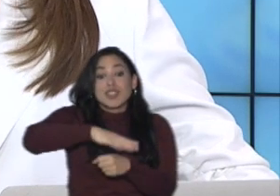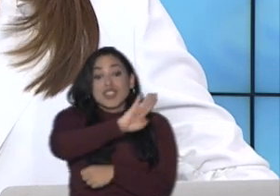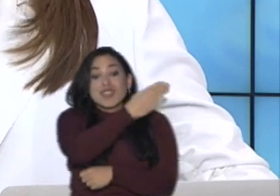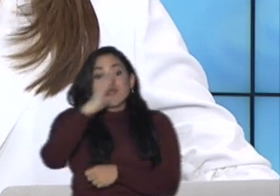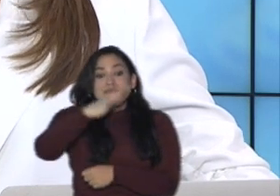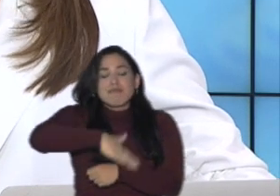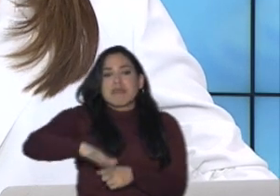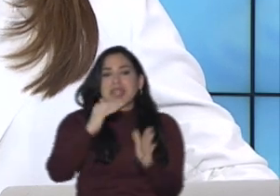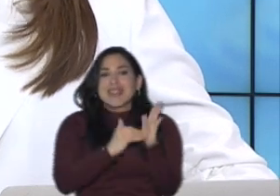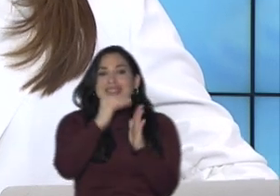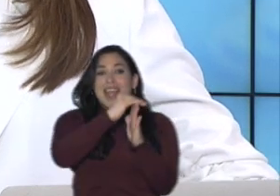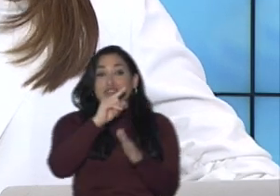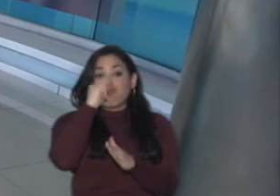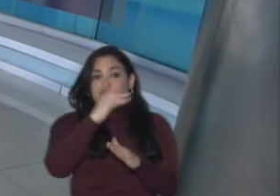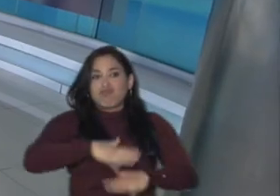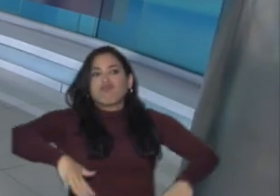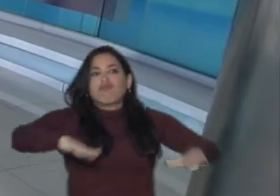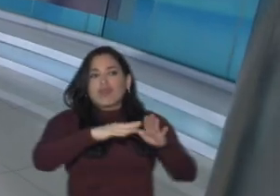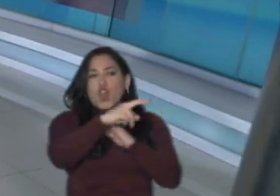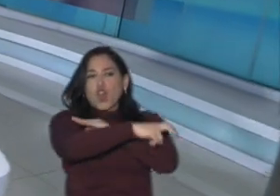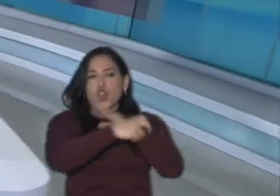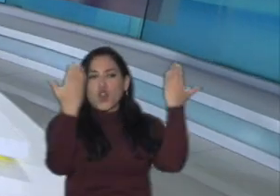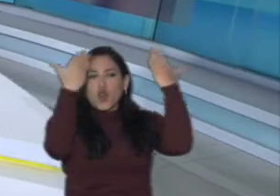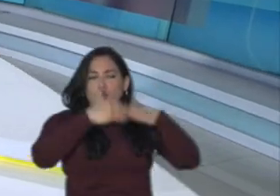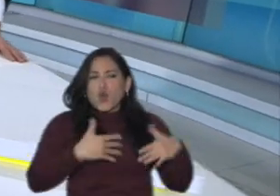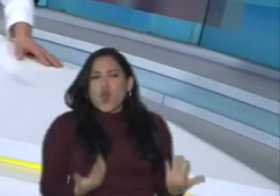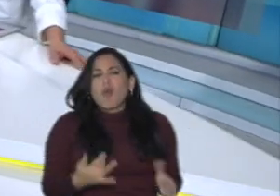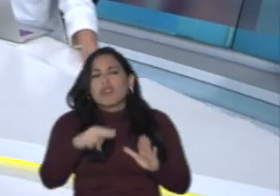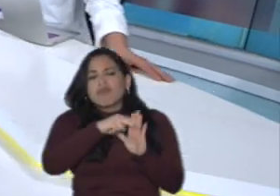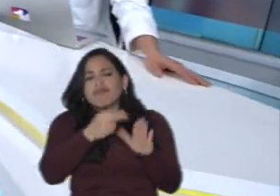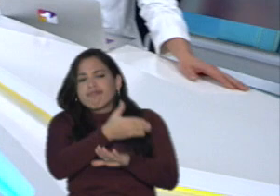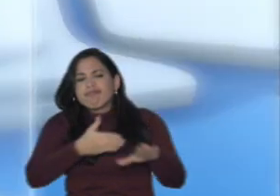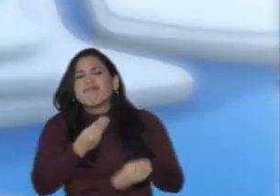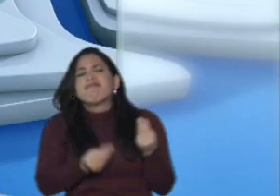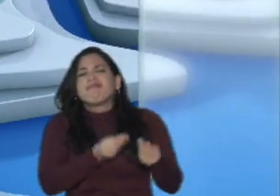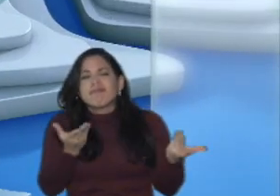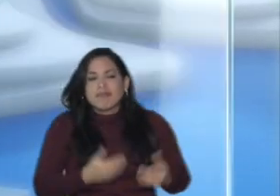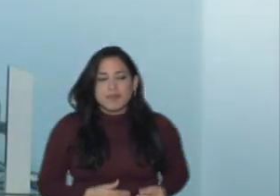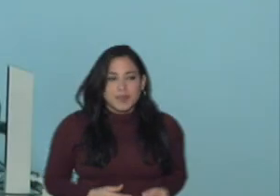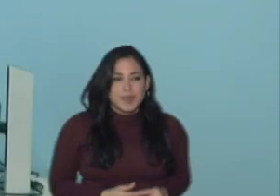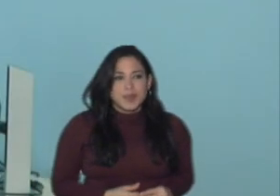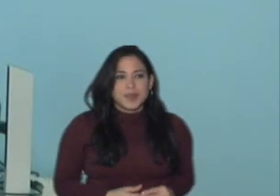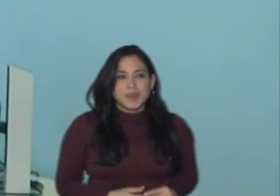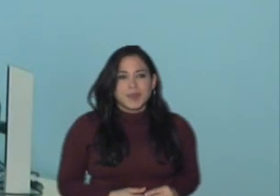en estratos altos. Jorge, muy buenos días. ¿Qué medidas se van a implementar?